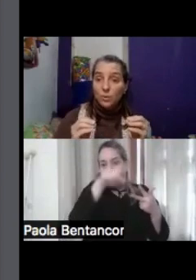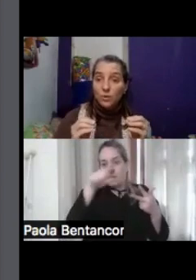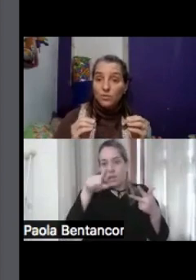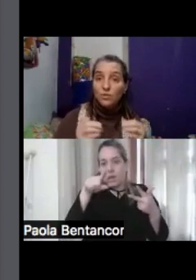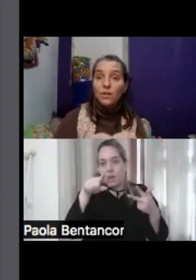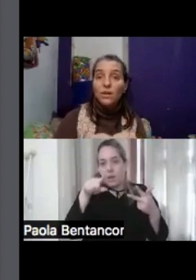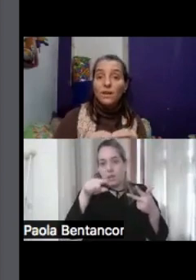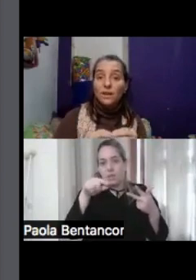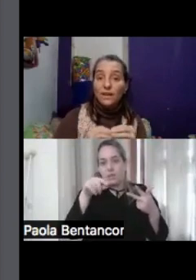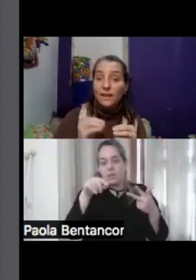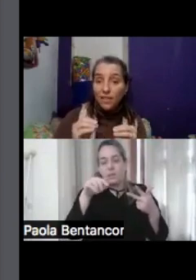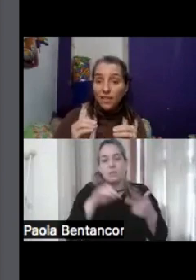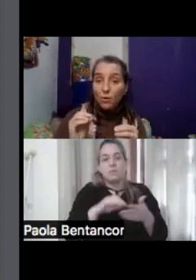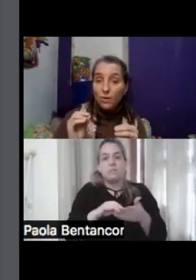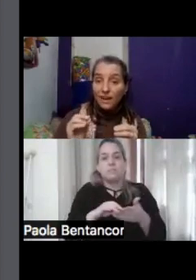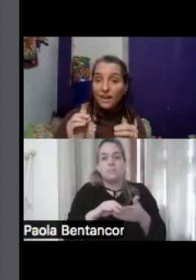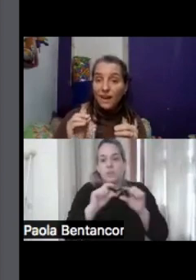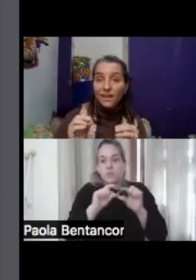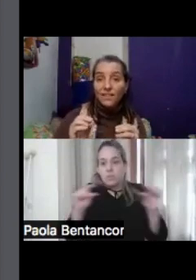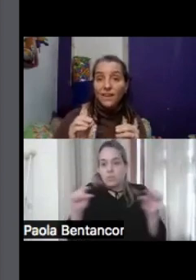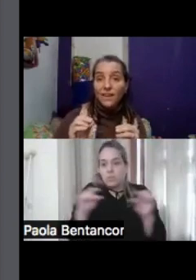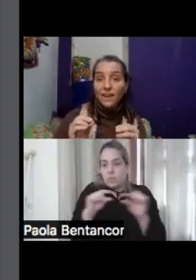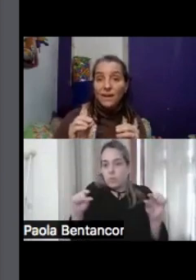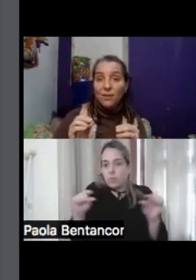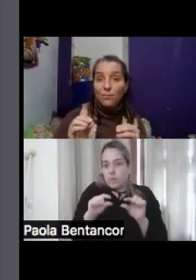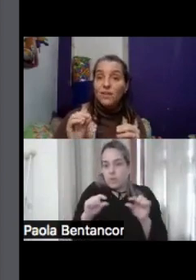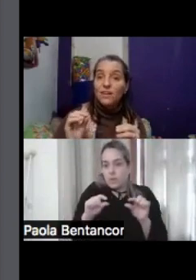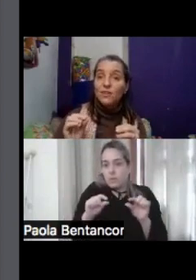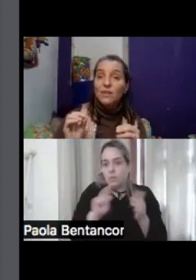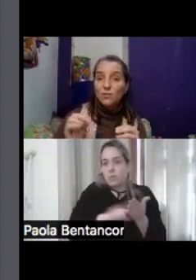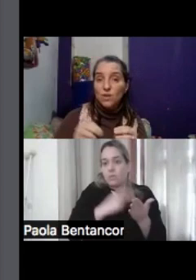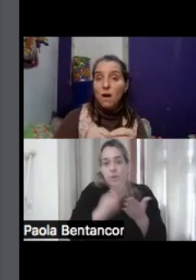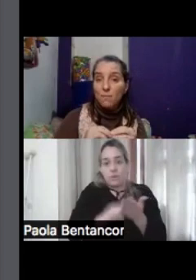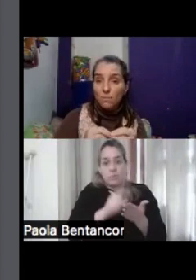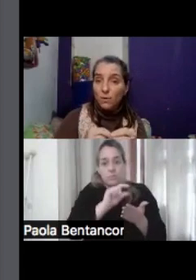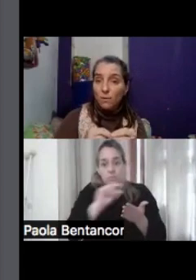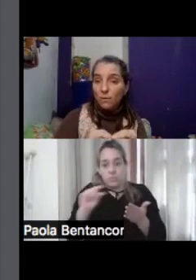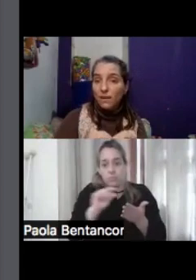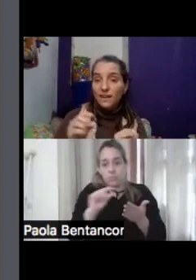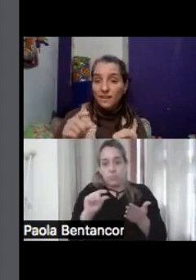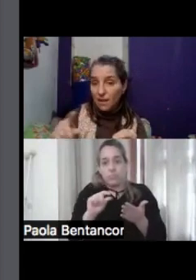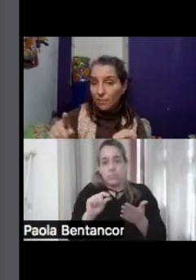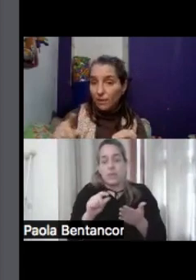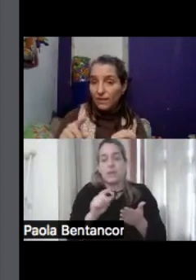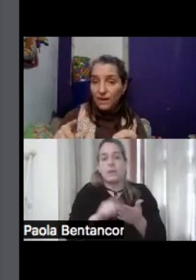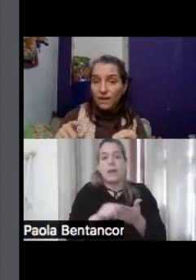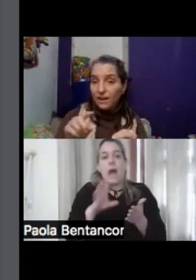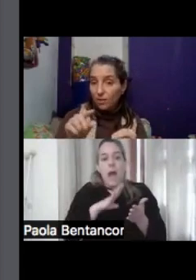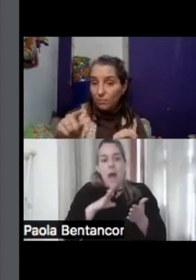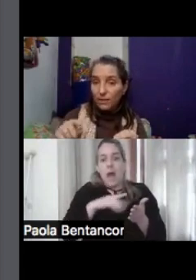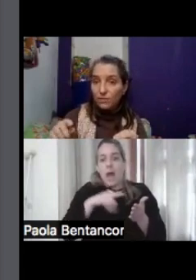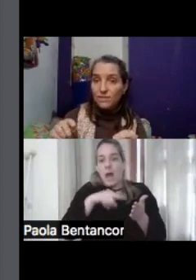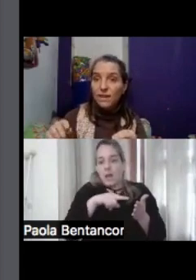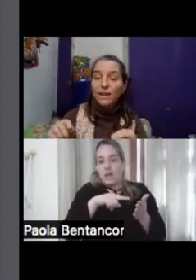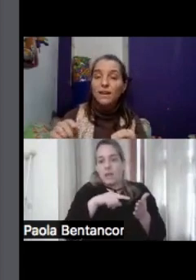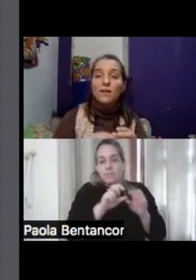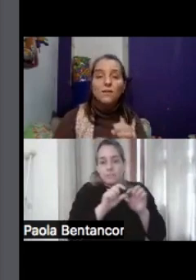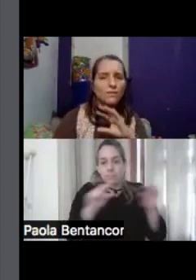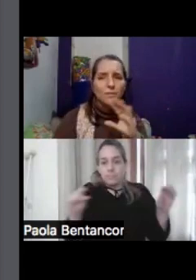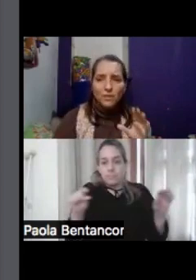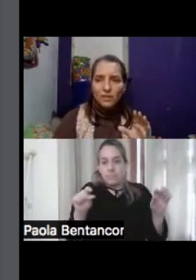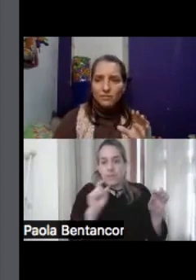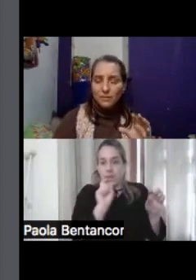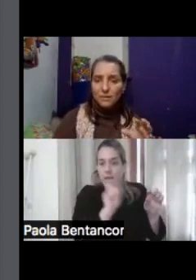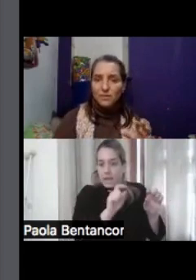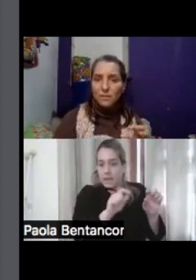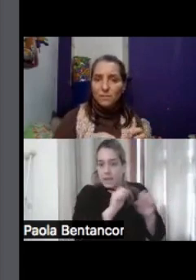traducción con subtítulos, y les dejo una guía de comunicación inclusiva muy completa que se la pueden descargar copiando ese